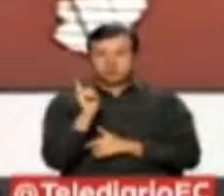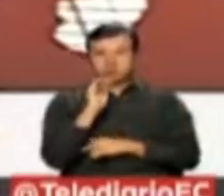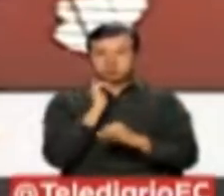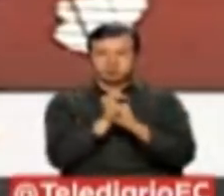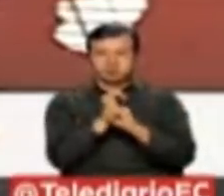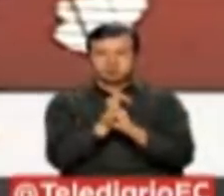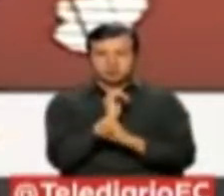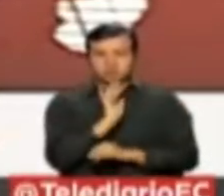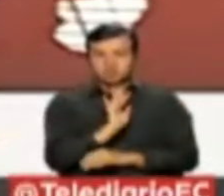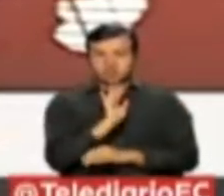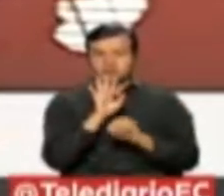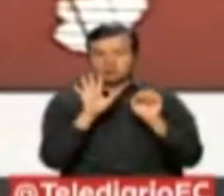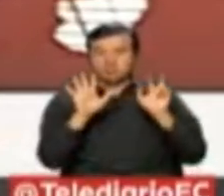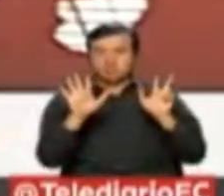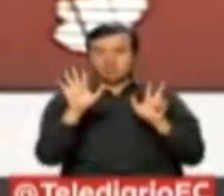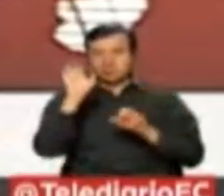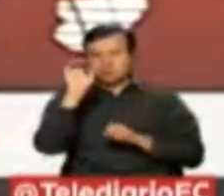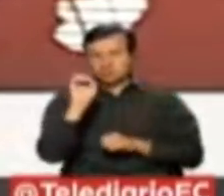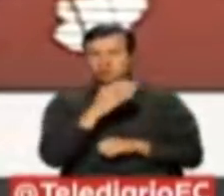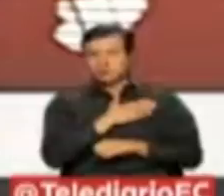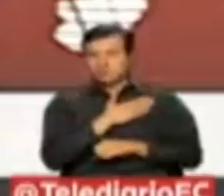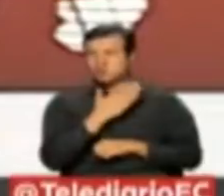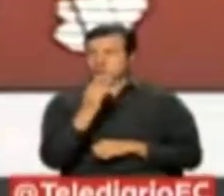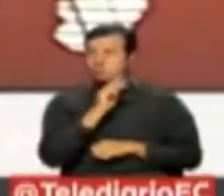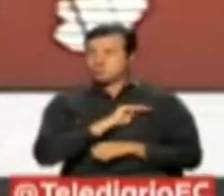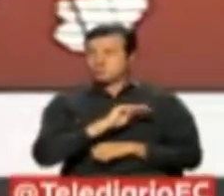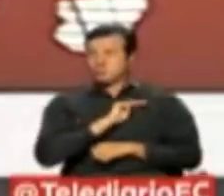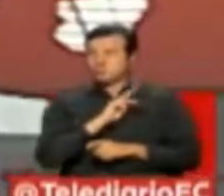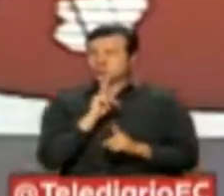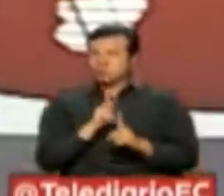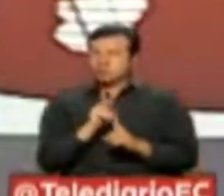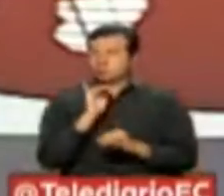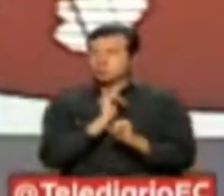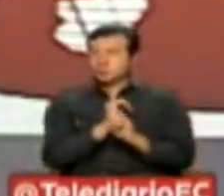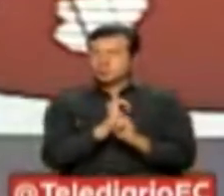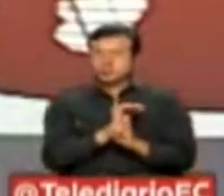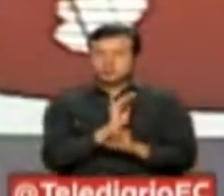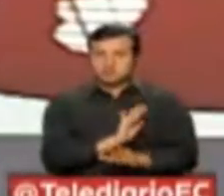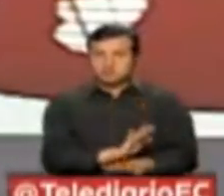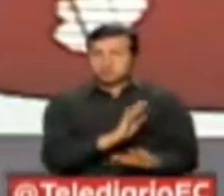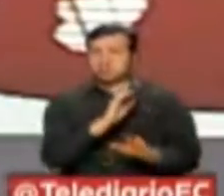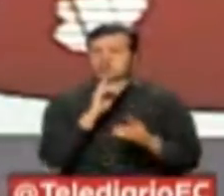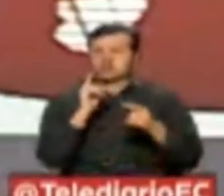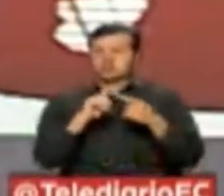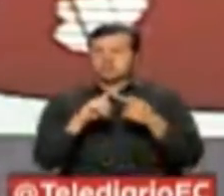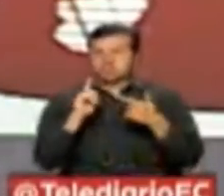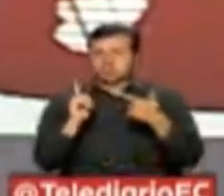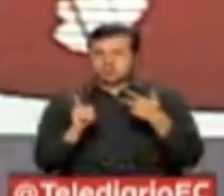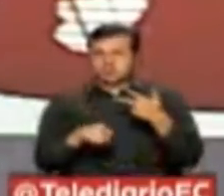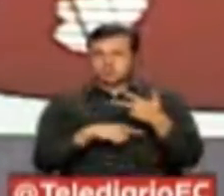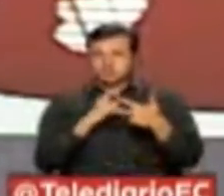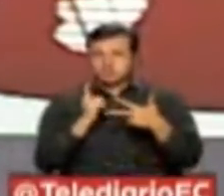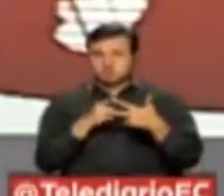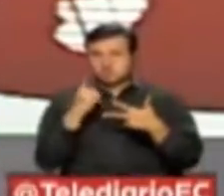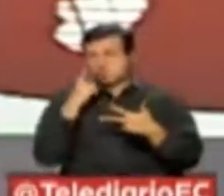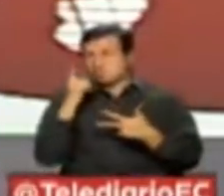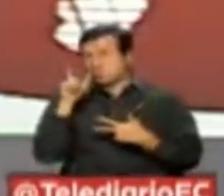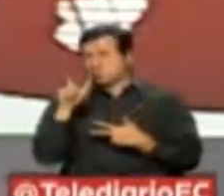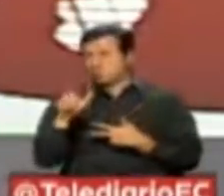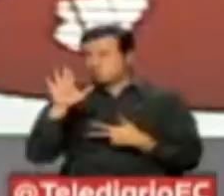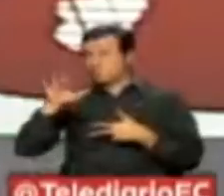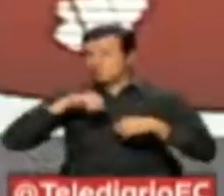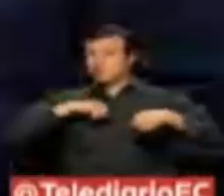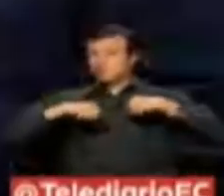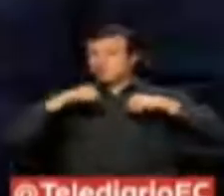la institución sólo 88 por ciento confía en el municipio la institución cifras de calificación a la